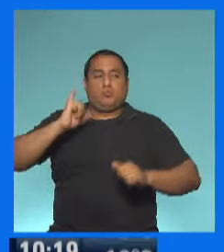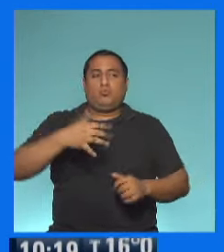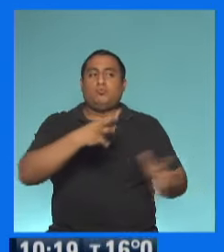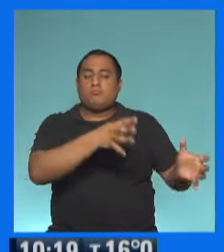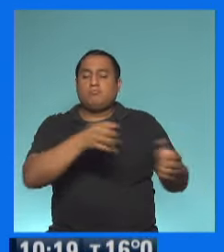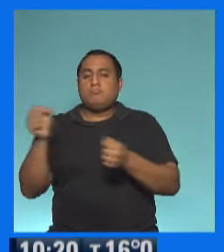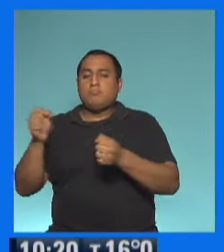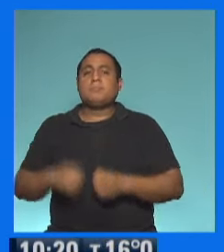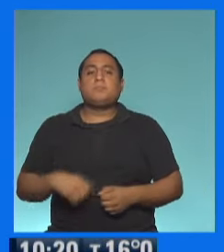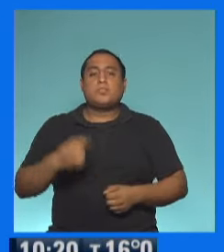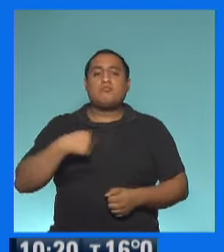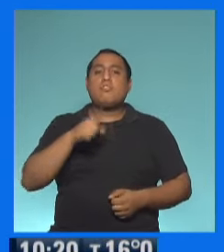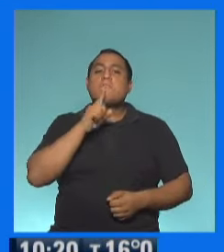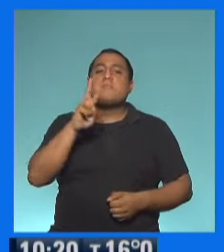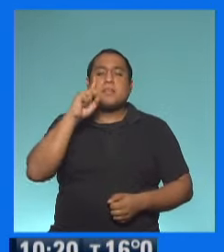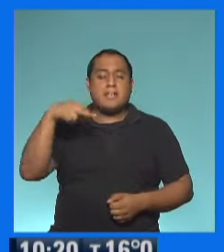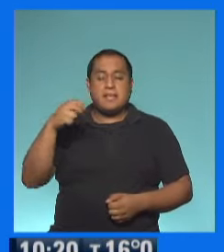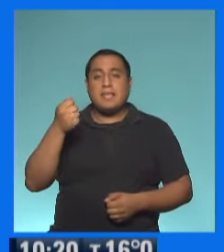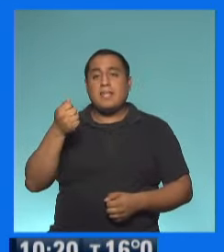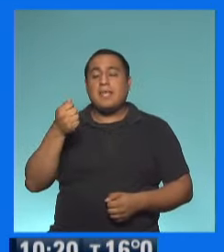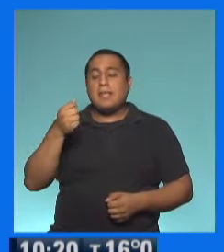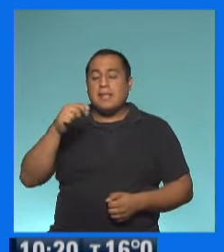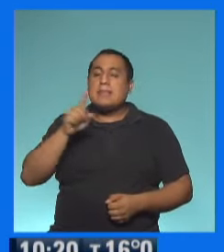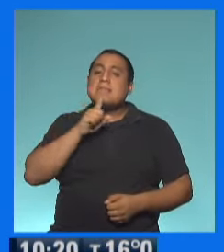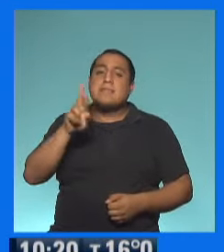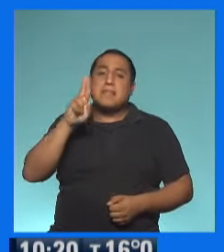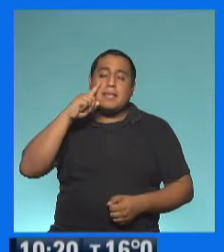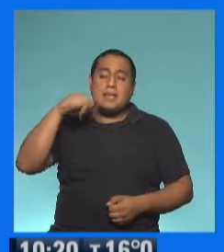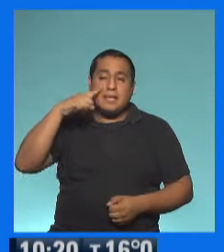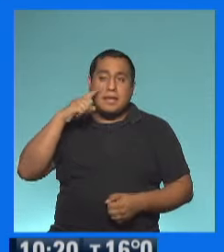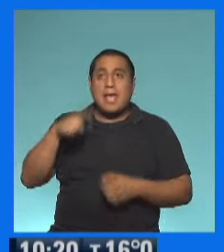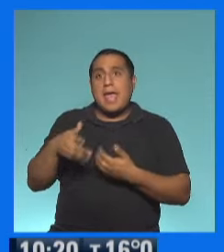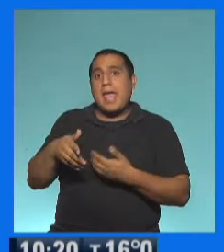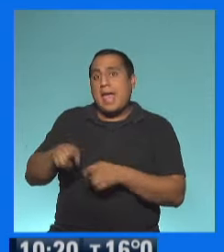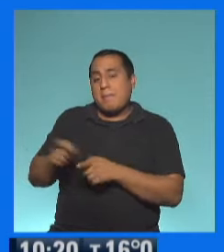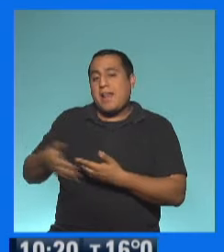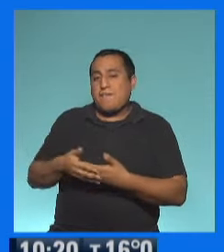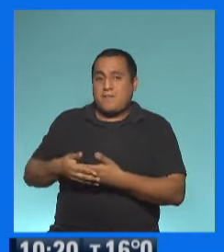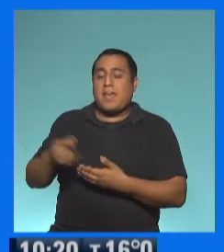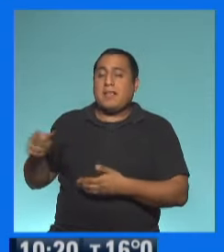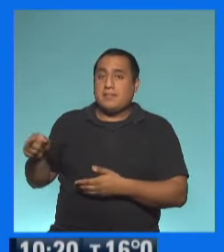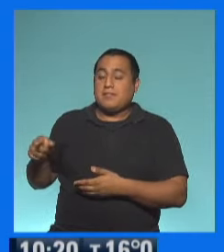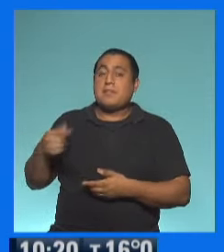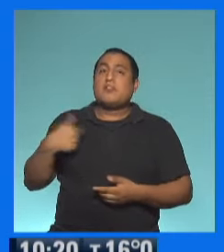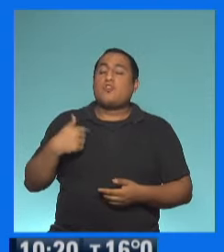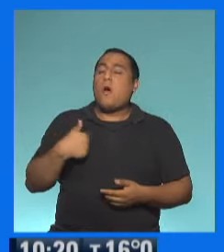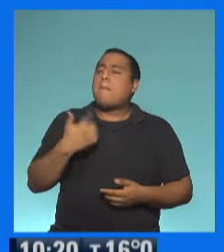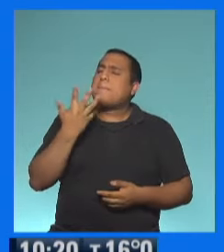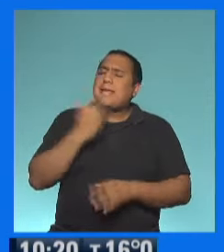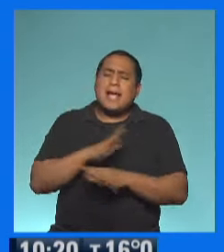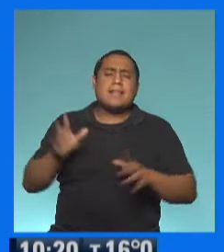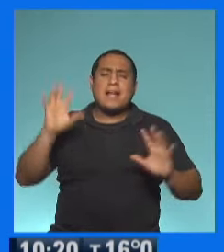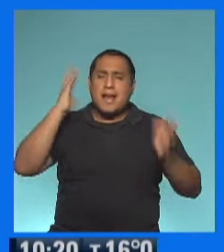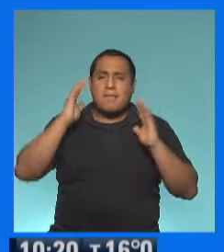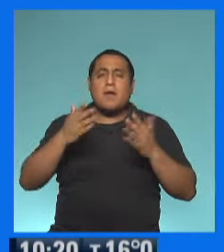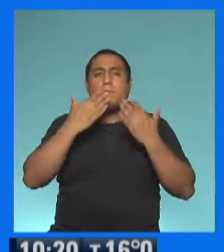Hola, soy Trini, tengo una hermanita bebé y me encanta el carnaval. Los quiero, Emi, Maga y Nuria. ¡Qué hermosa! ¡Besos! ¡Beso